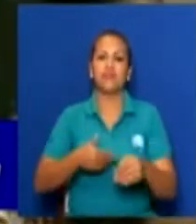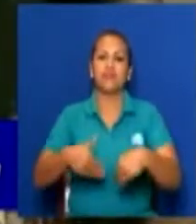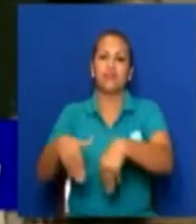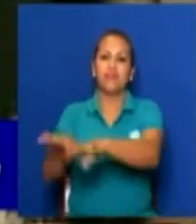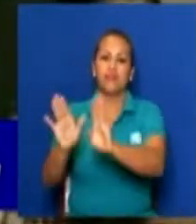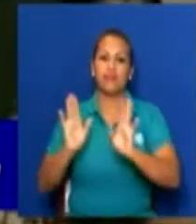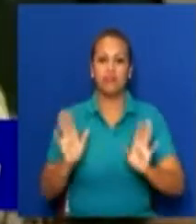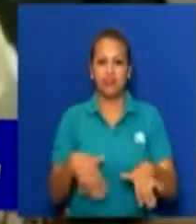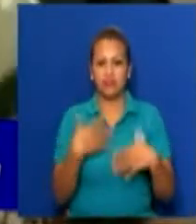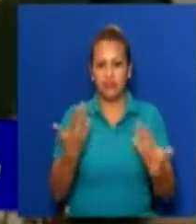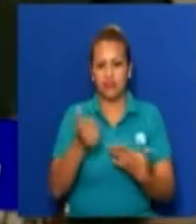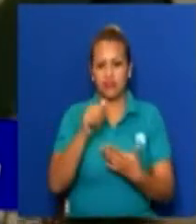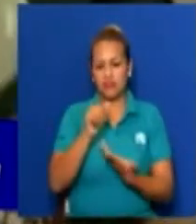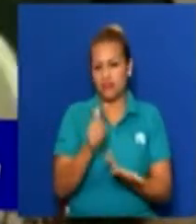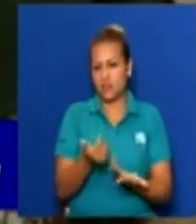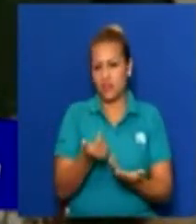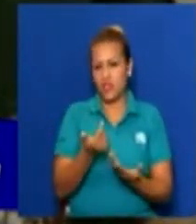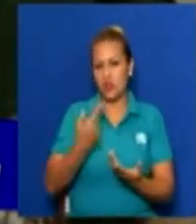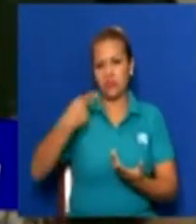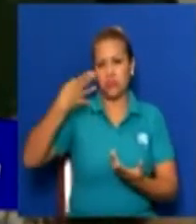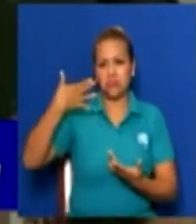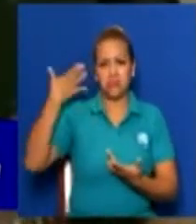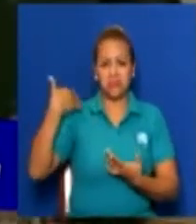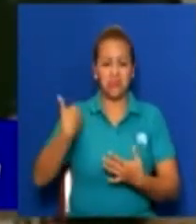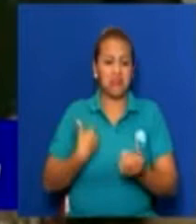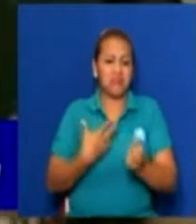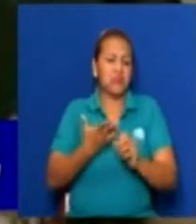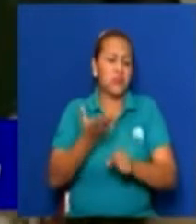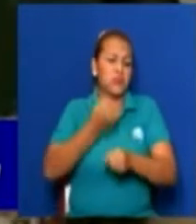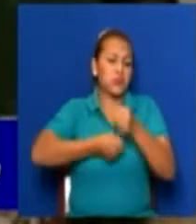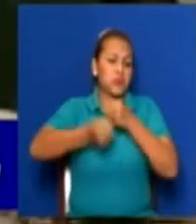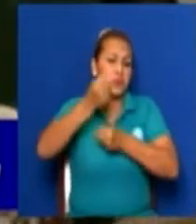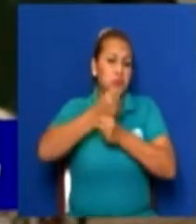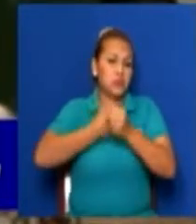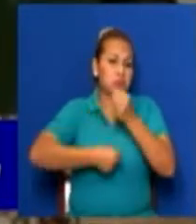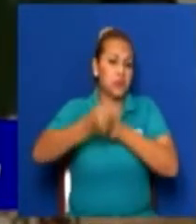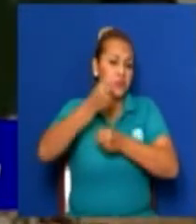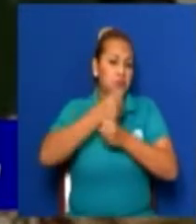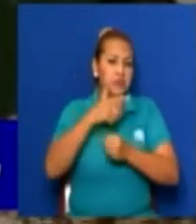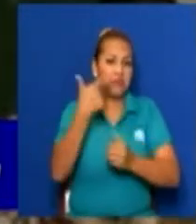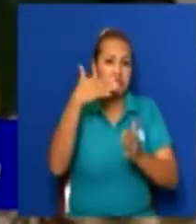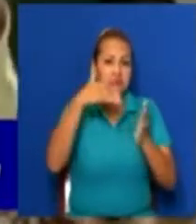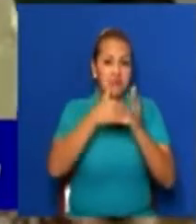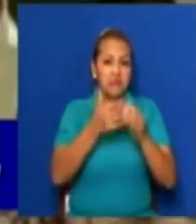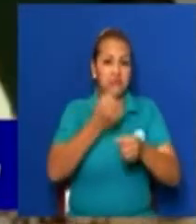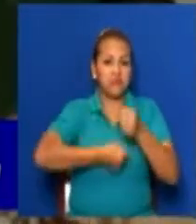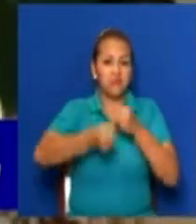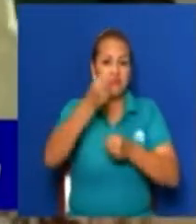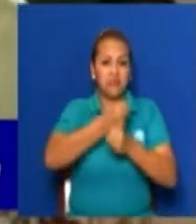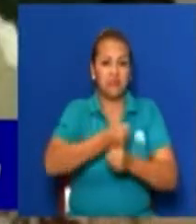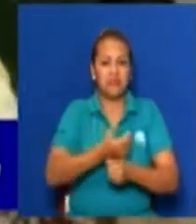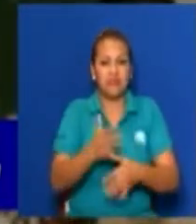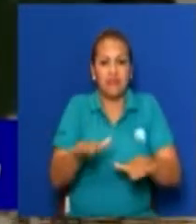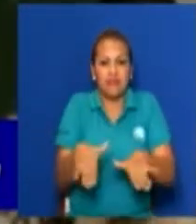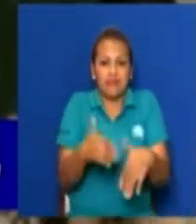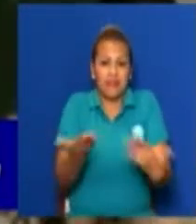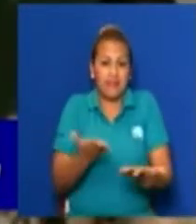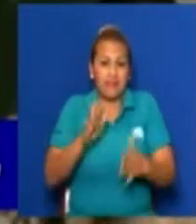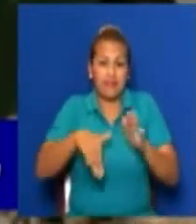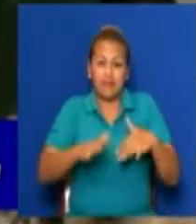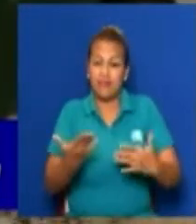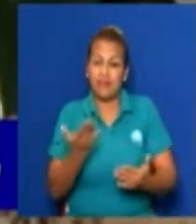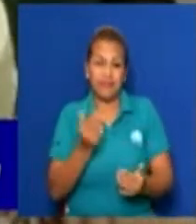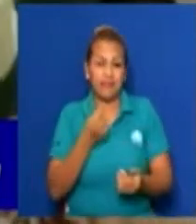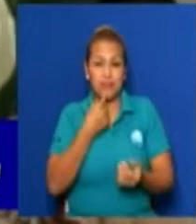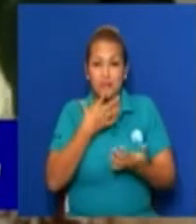patriarcado. Y eso es algo que lo traemos por más de 7000 años, y por eso es que va costando.